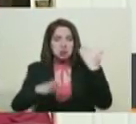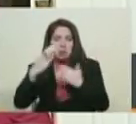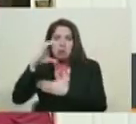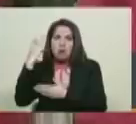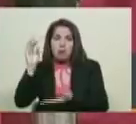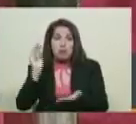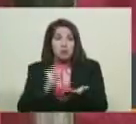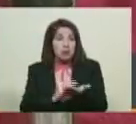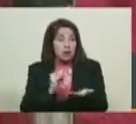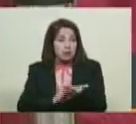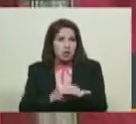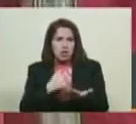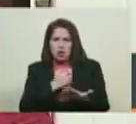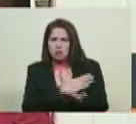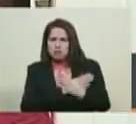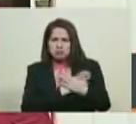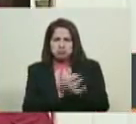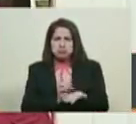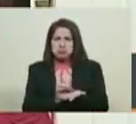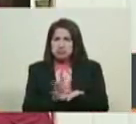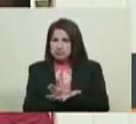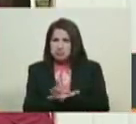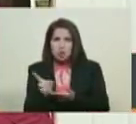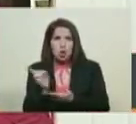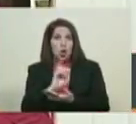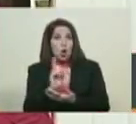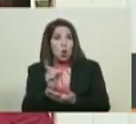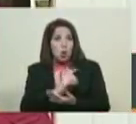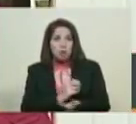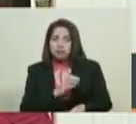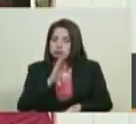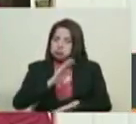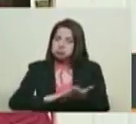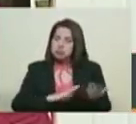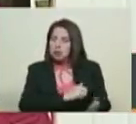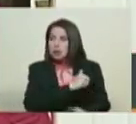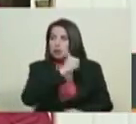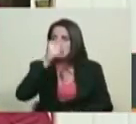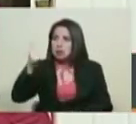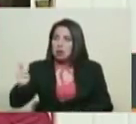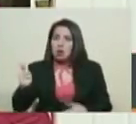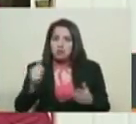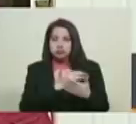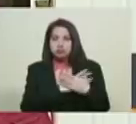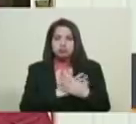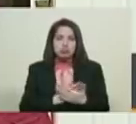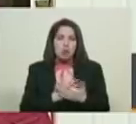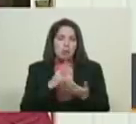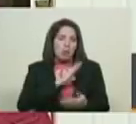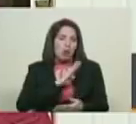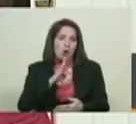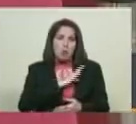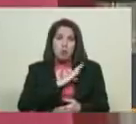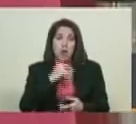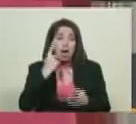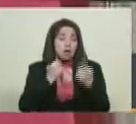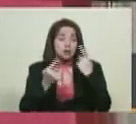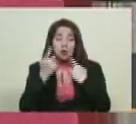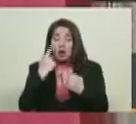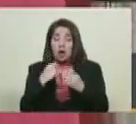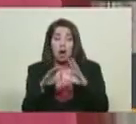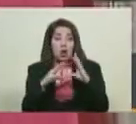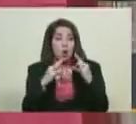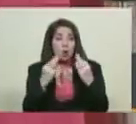No porque los expulsara Venezuela, no. Regresar por voluntad propia, a llorar junto a sus familiares,